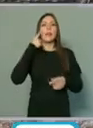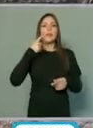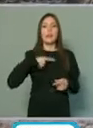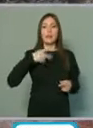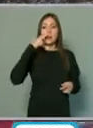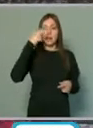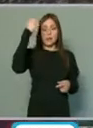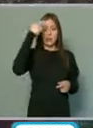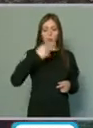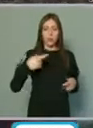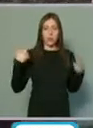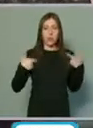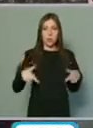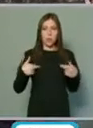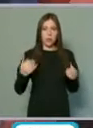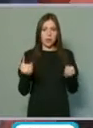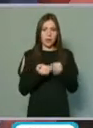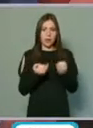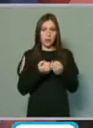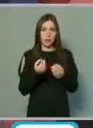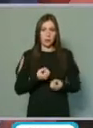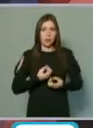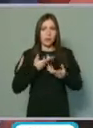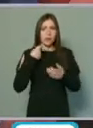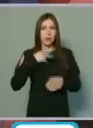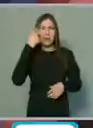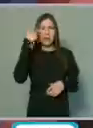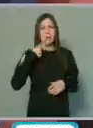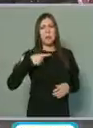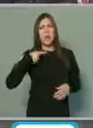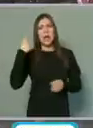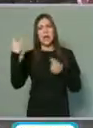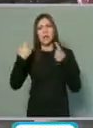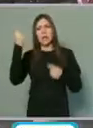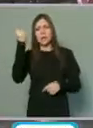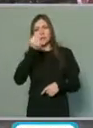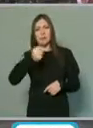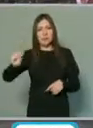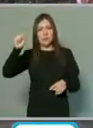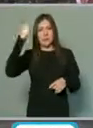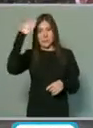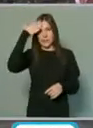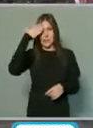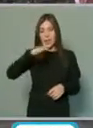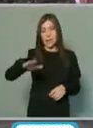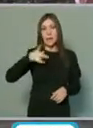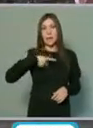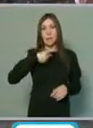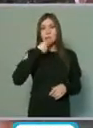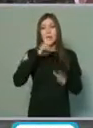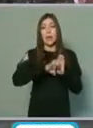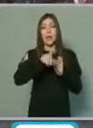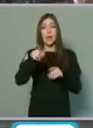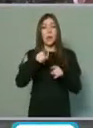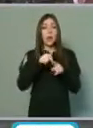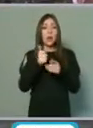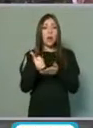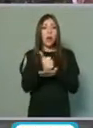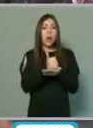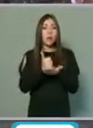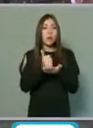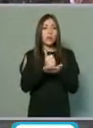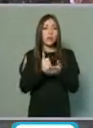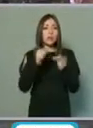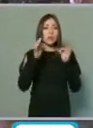través de la ropa, como los mensajes subliminales. Y muchos expertos dicen que si te vistes o tienes algunos tonos de azul para una entrevista de